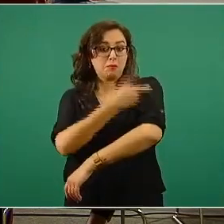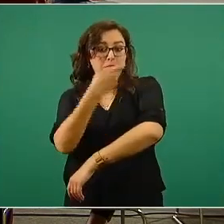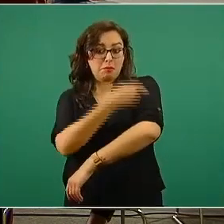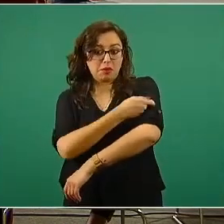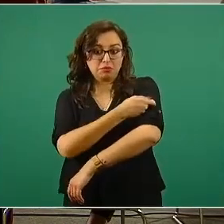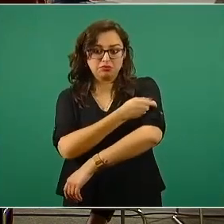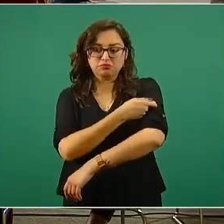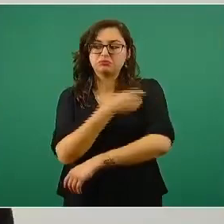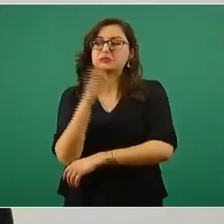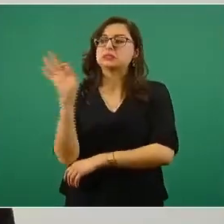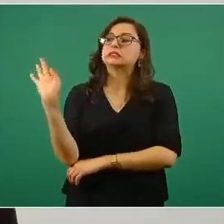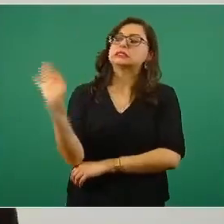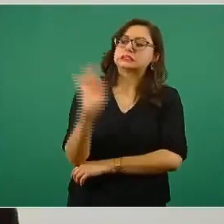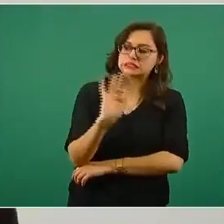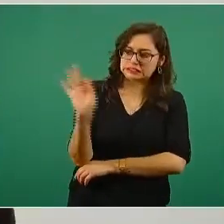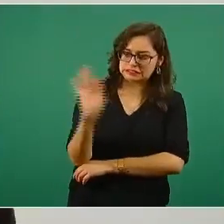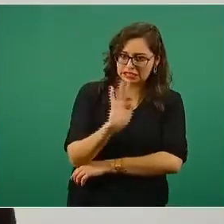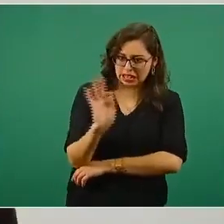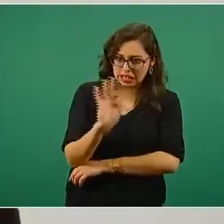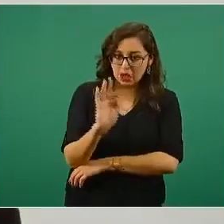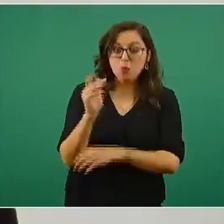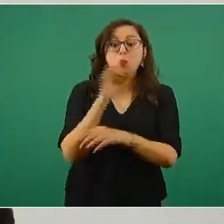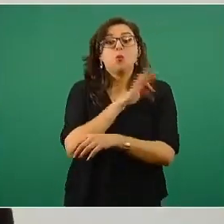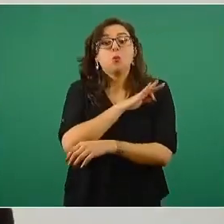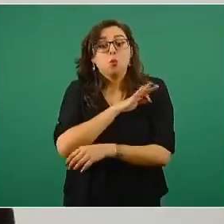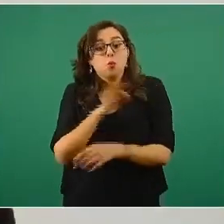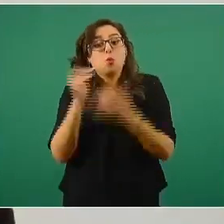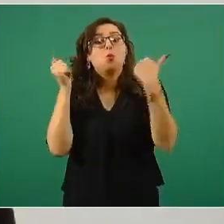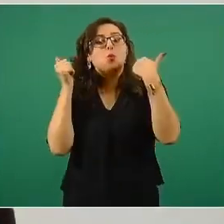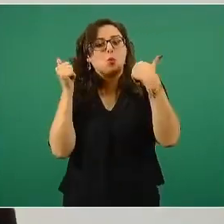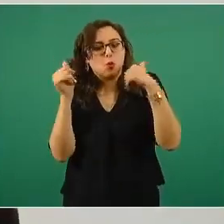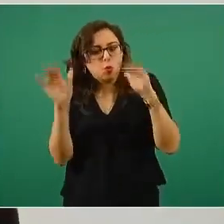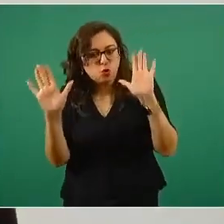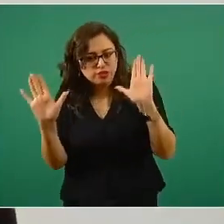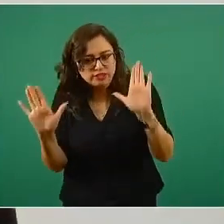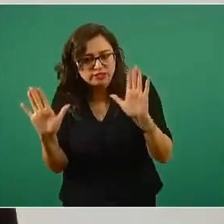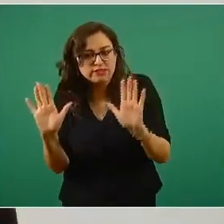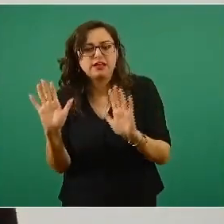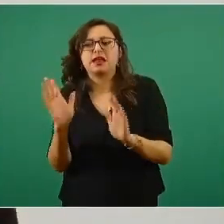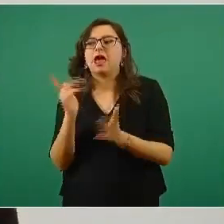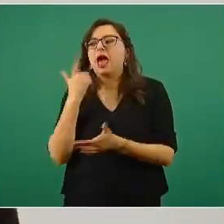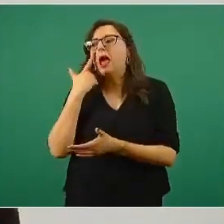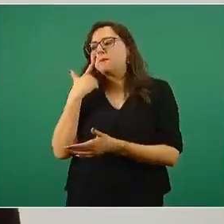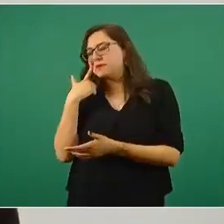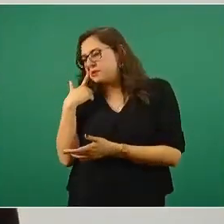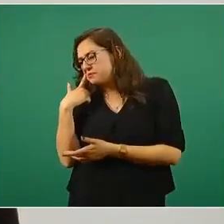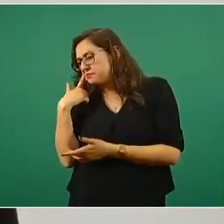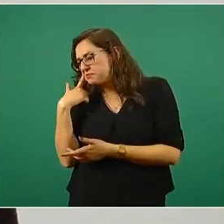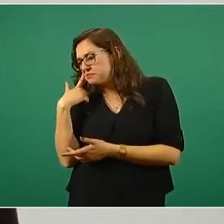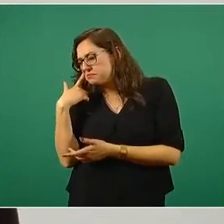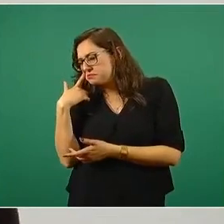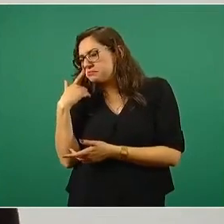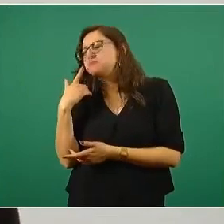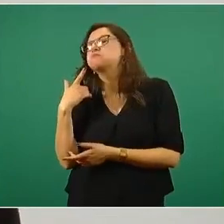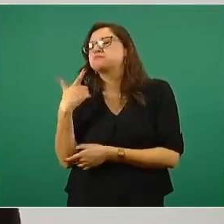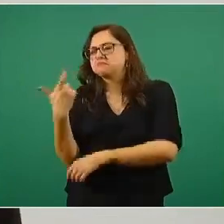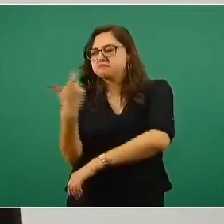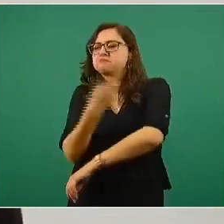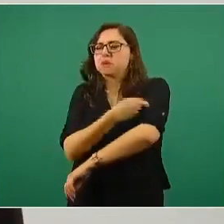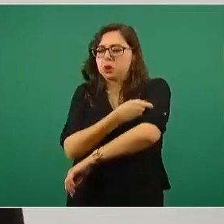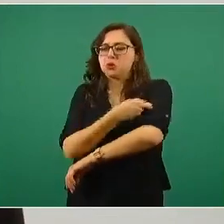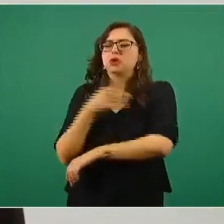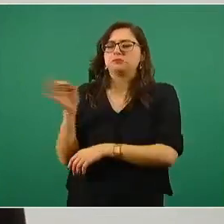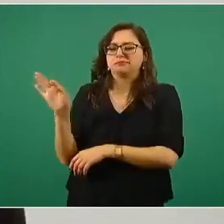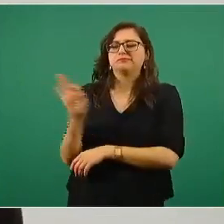tipo de vacuna, pues entonces si la sintomatología está registrada como posibilidad